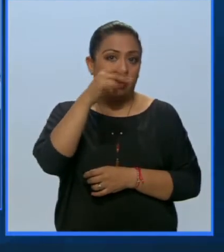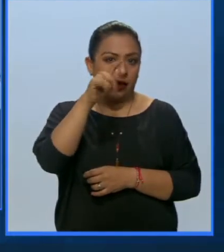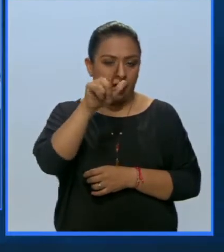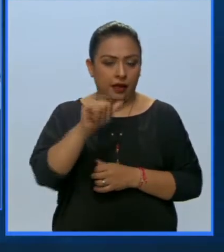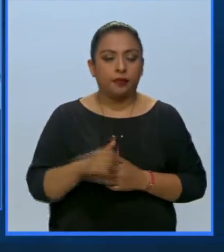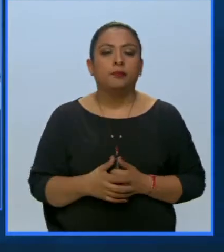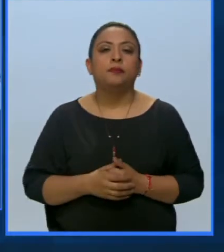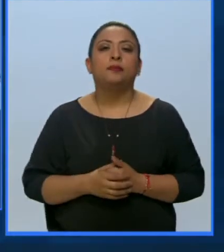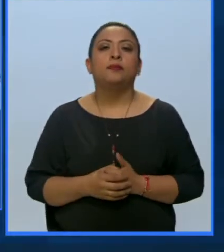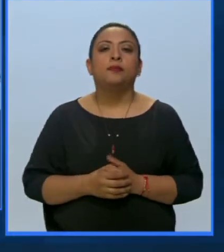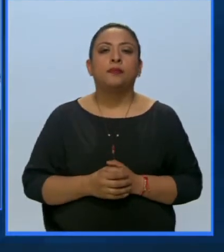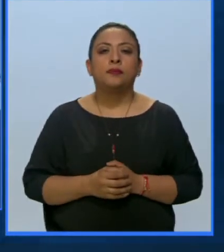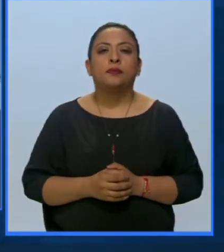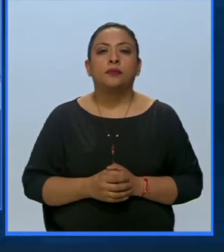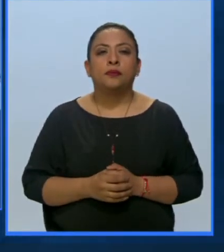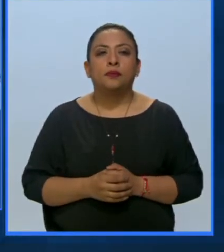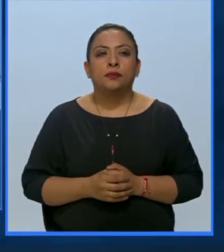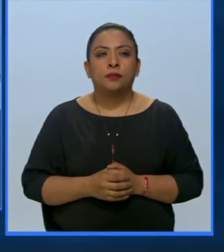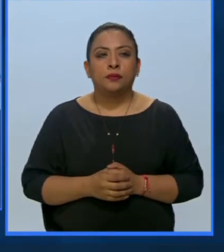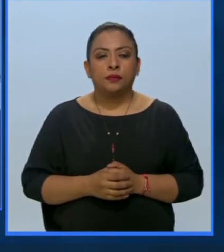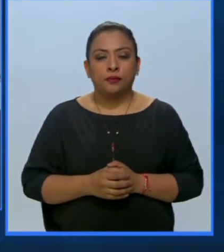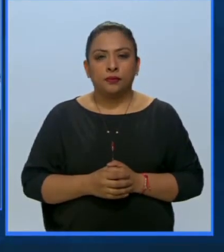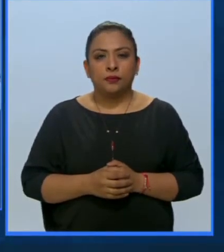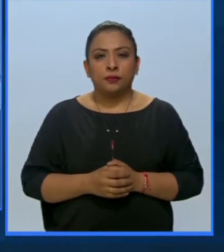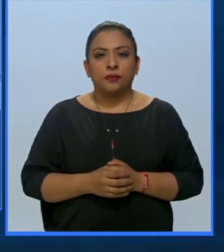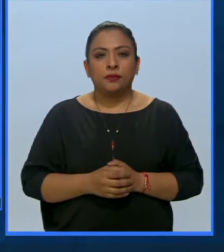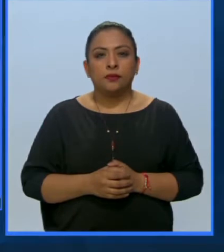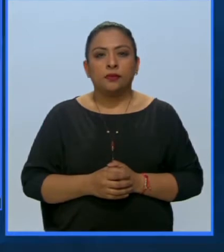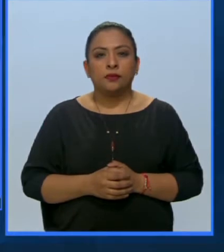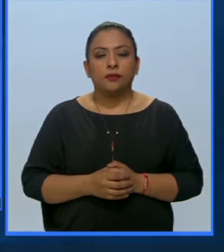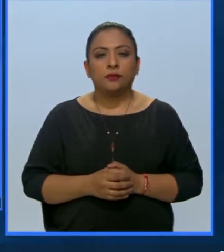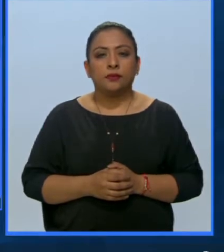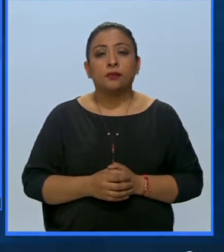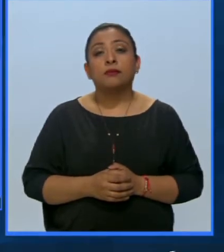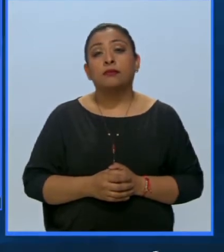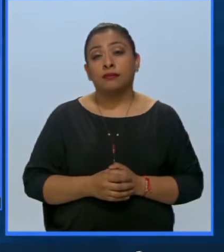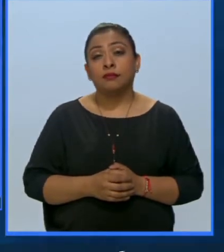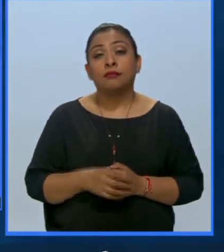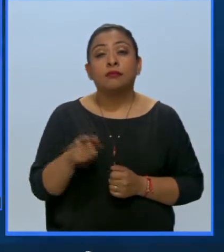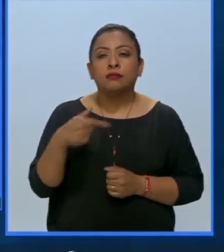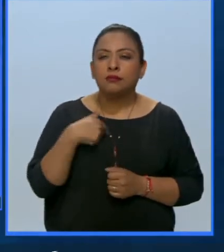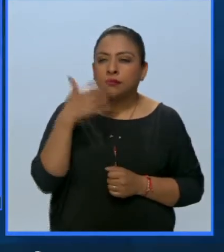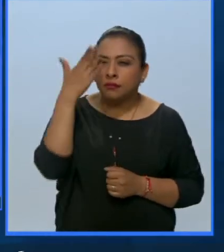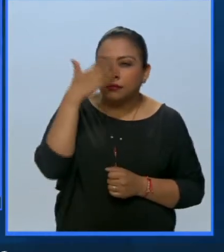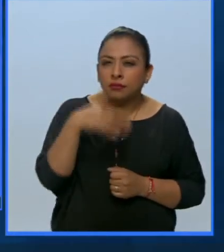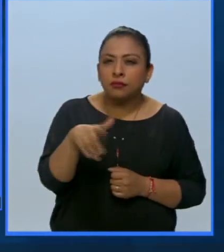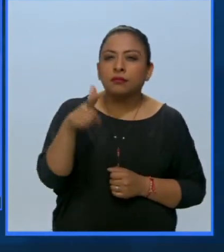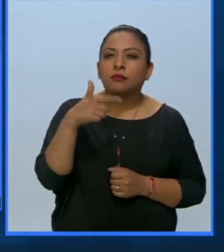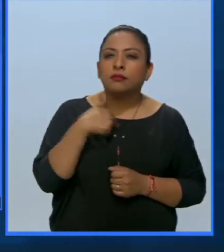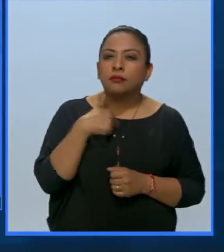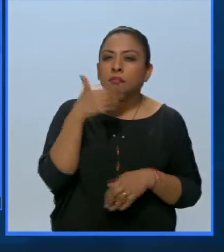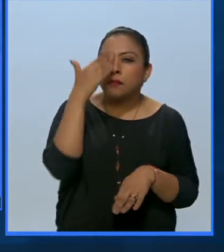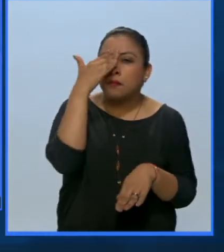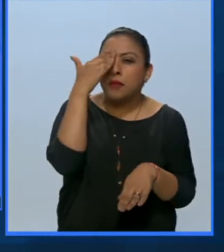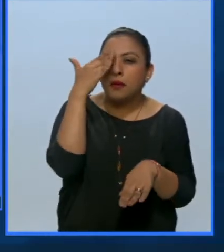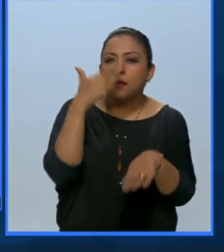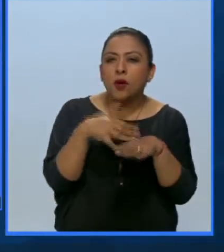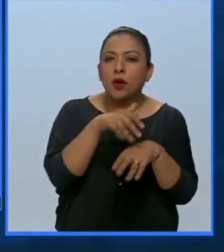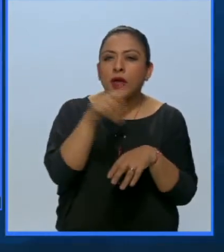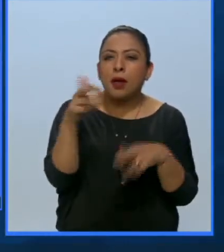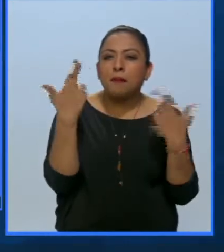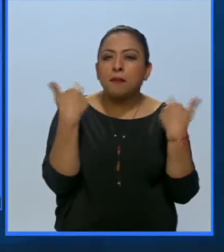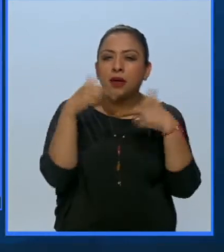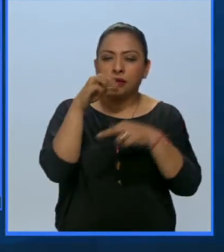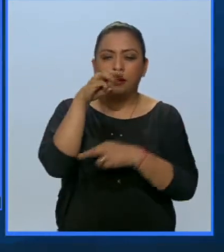22. Amor, solo me afirmo una de lo que se entera uno, recitaba yo de memoria a la maestra